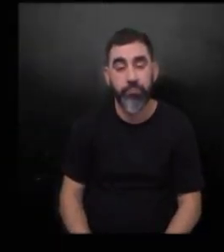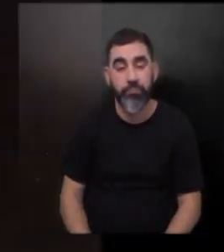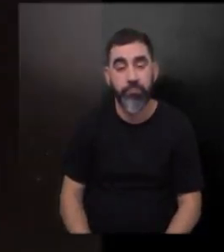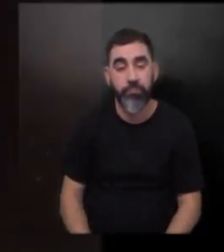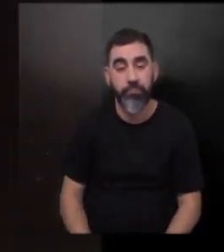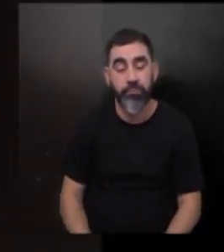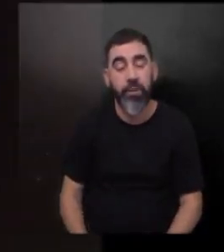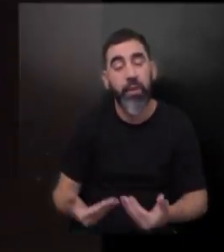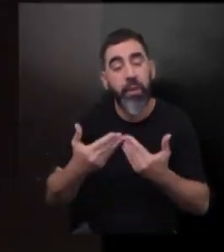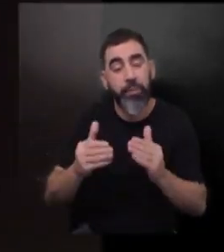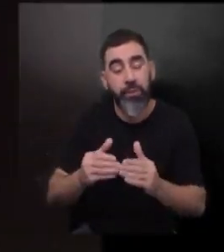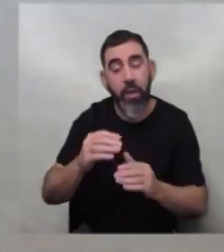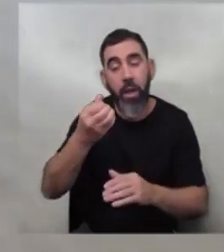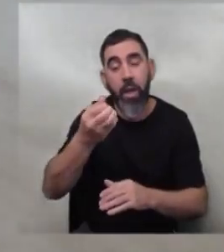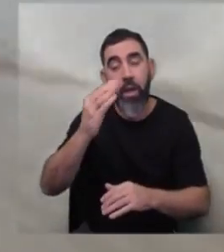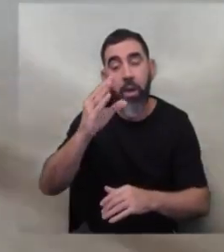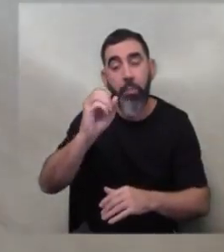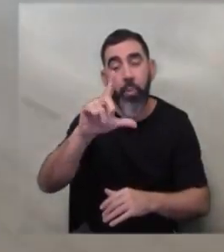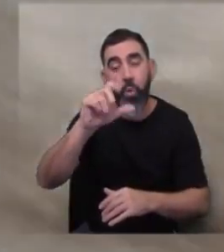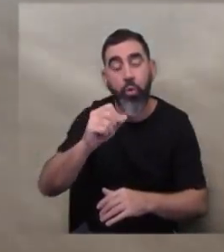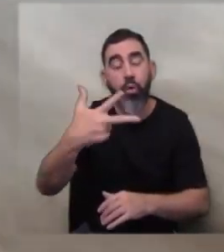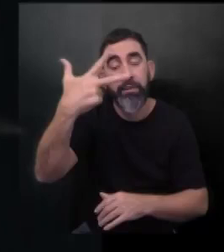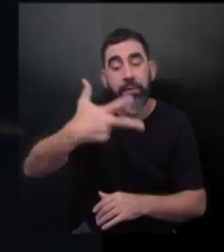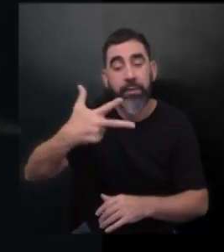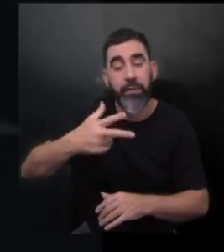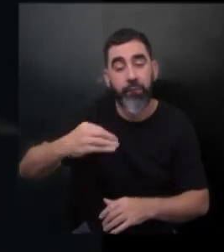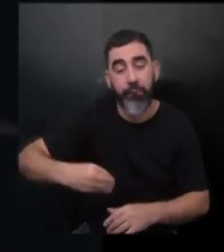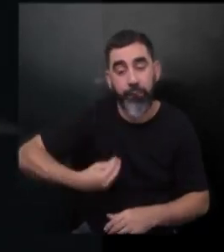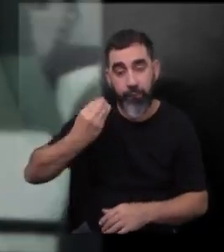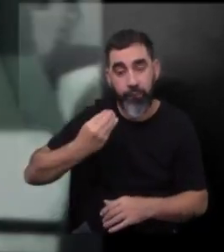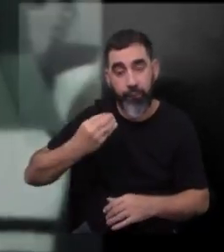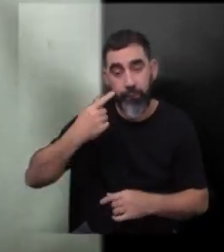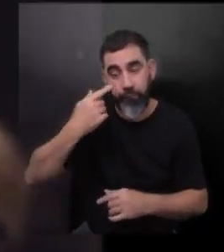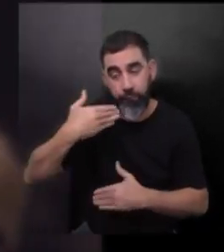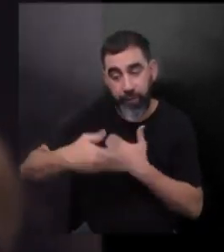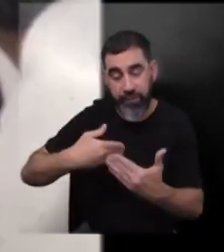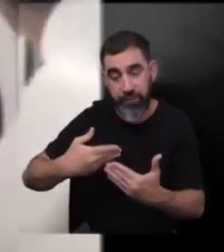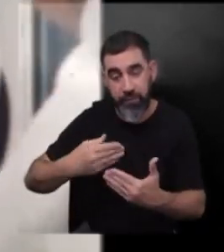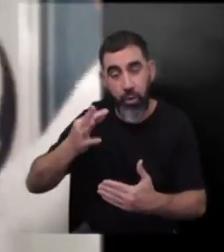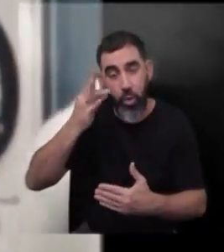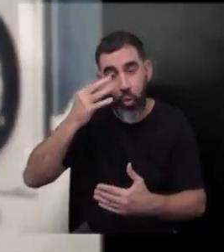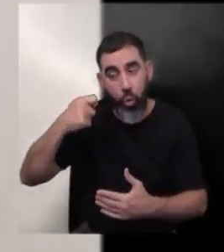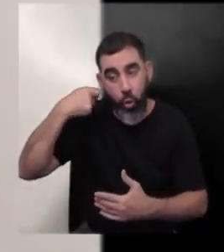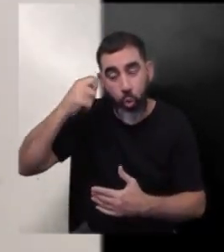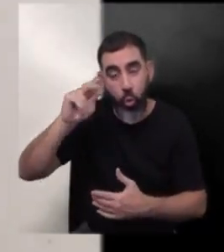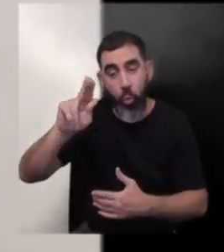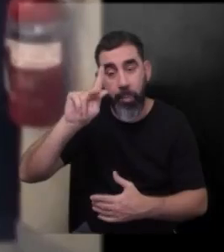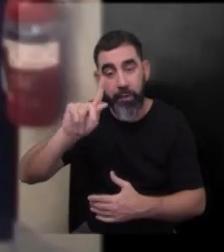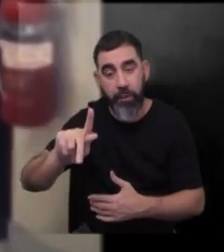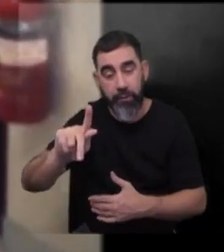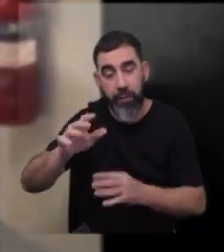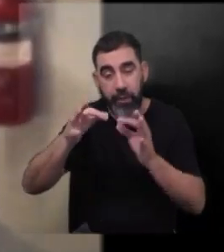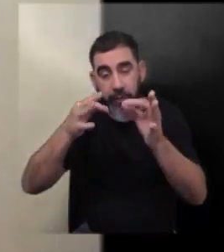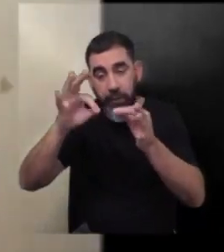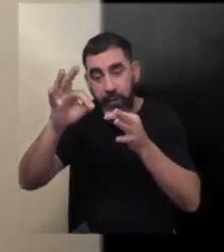Y arrancamos con Apolo 13, Supervivencia, así se llama esta película documental británica que detalla lo